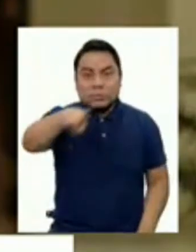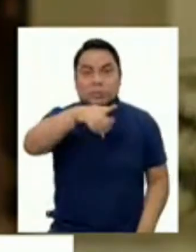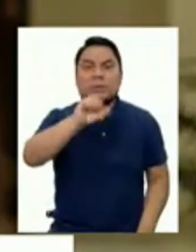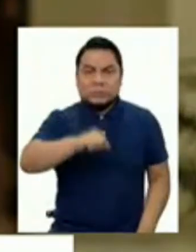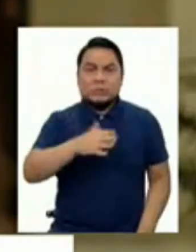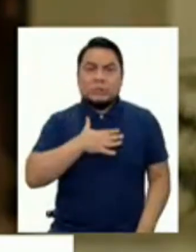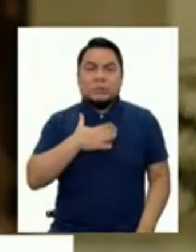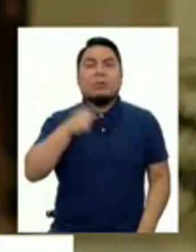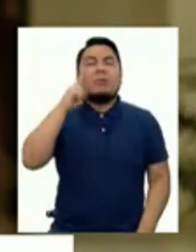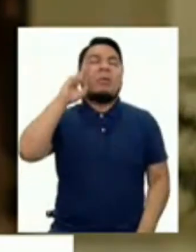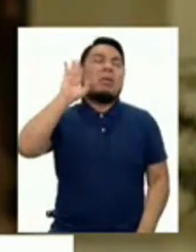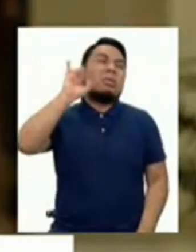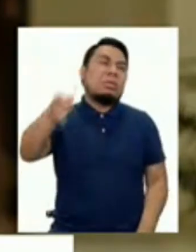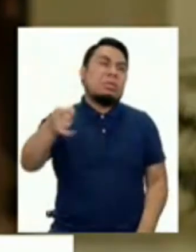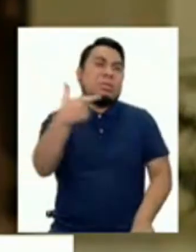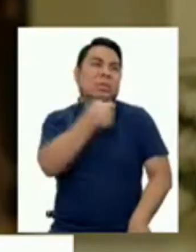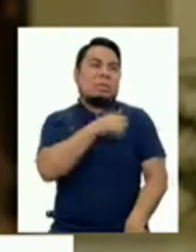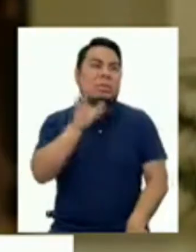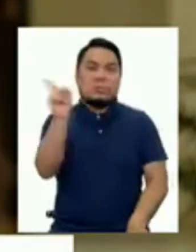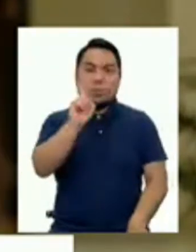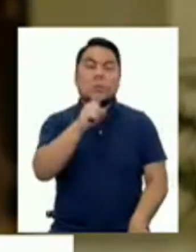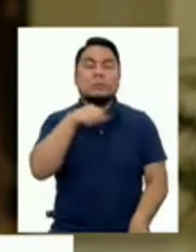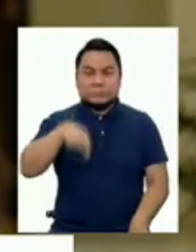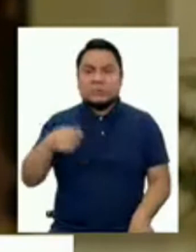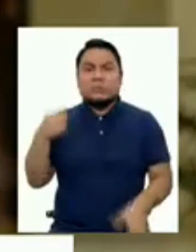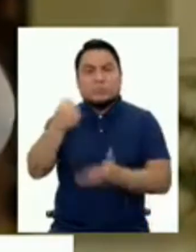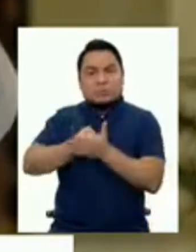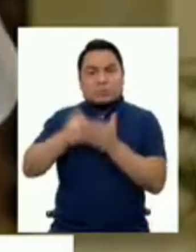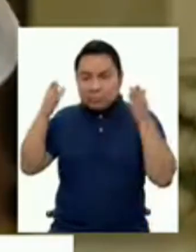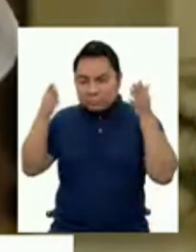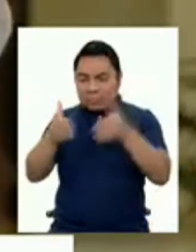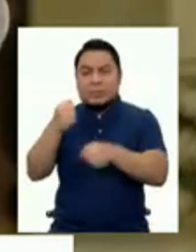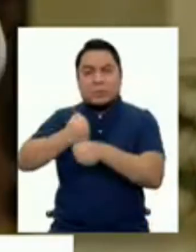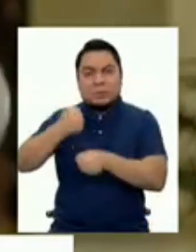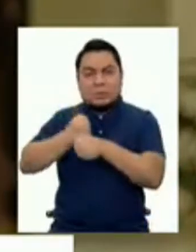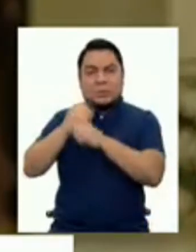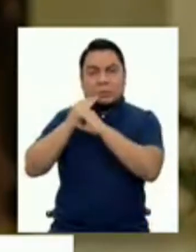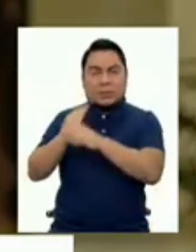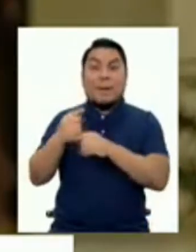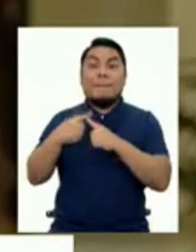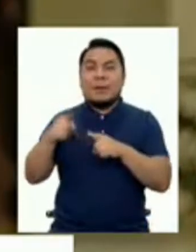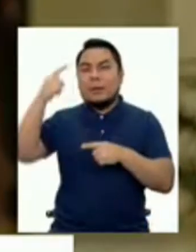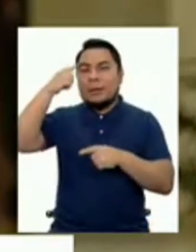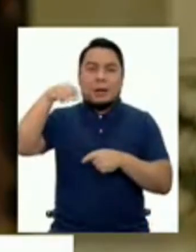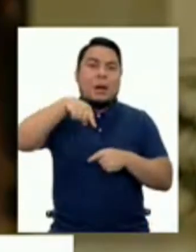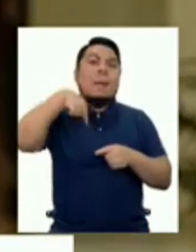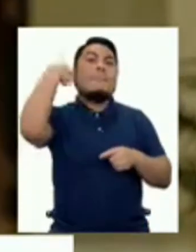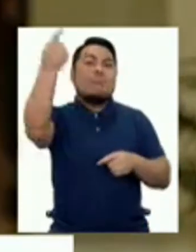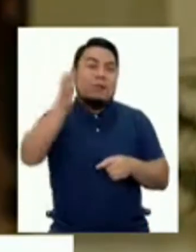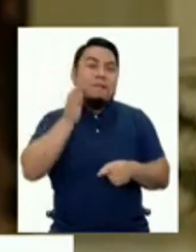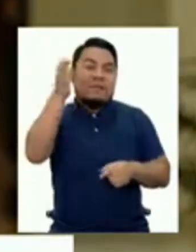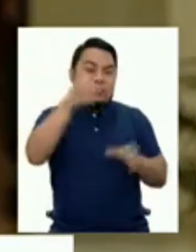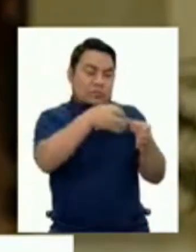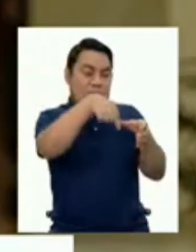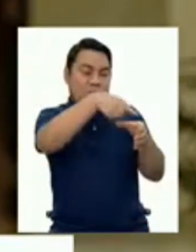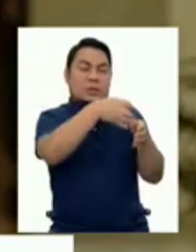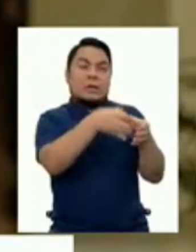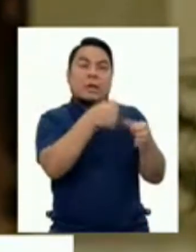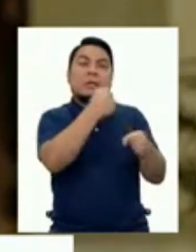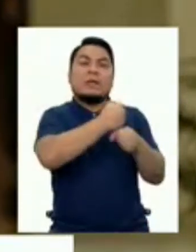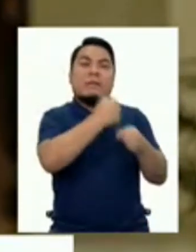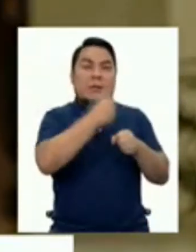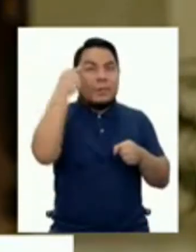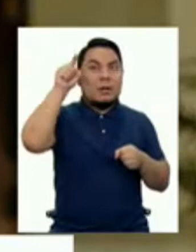estamos combatiendo la enfermedad con toda la fuerza que se requiere, pero ya estamos pensando en el siguiente paso hacia la vacuna.